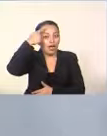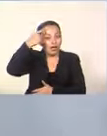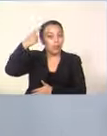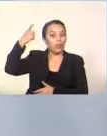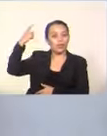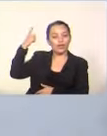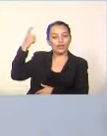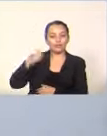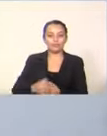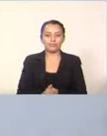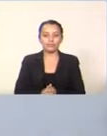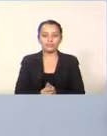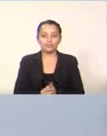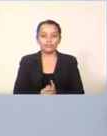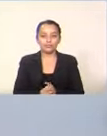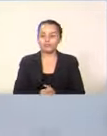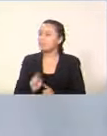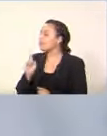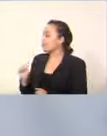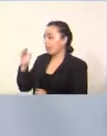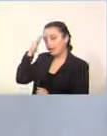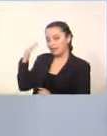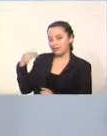poner a Alejandra una resta para que ella la realice.